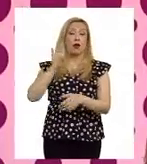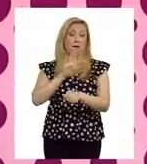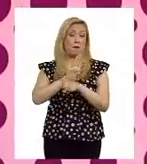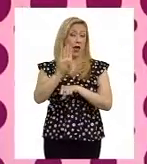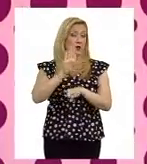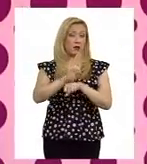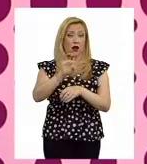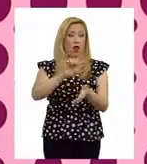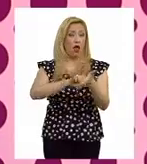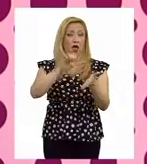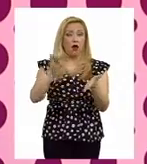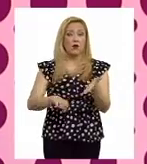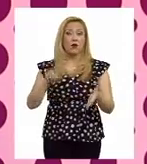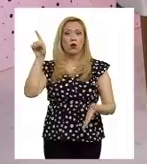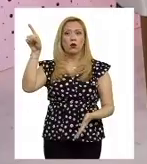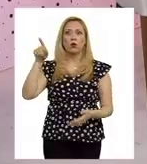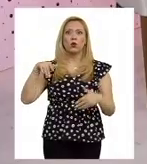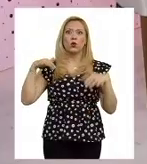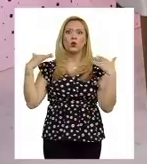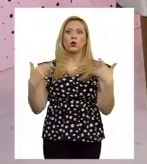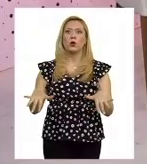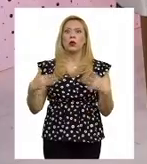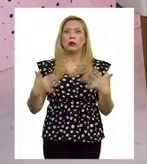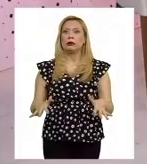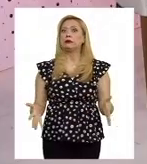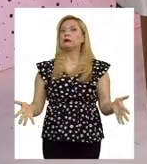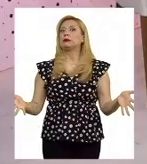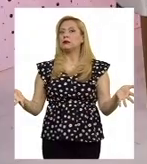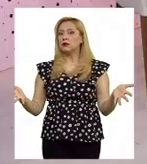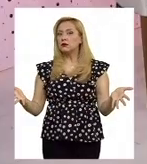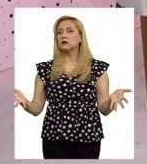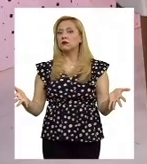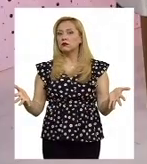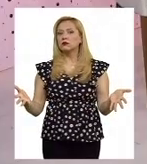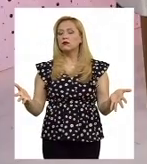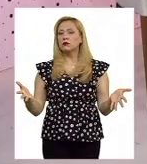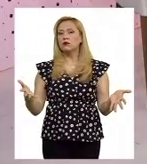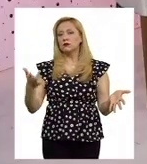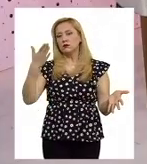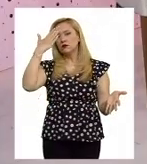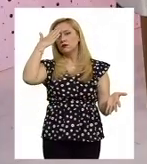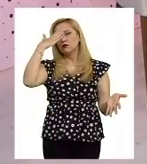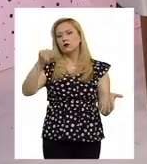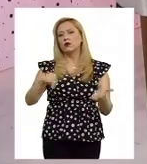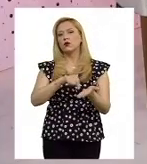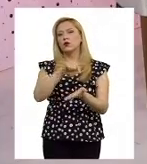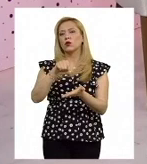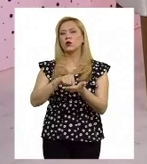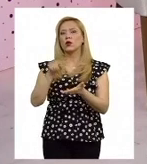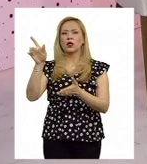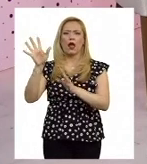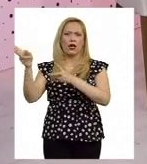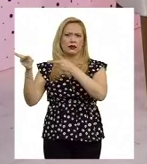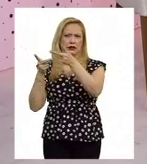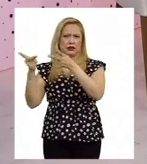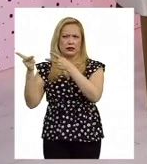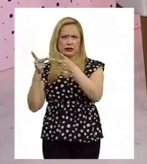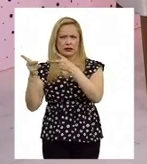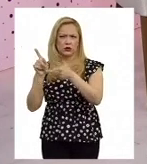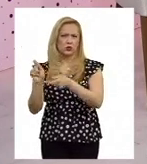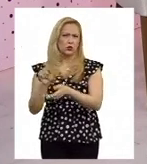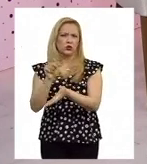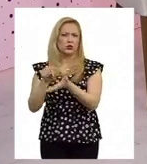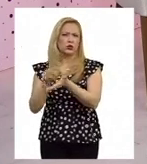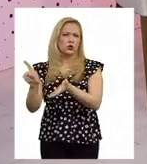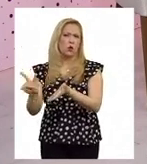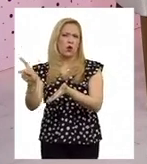un ejemplo a seguir en este sentido de que a pesar de que Curitiba ya está, digamos, planeada, lo que hicieron fue